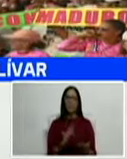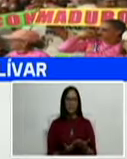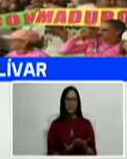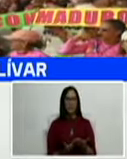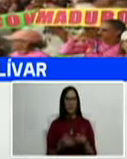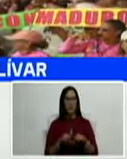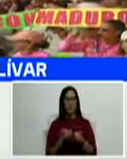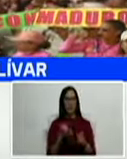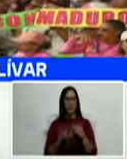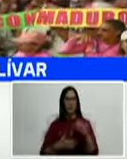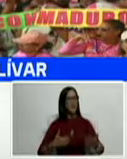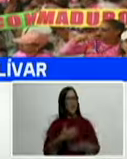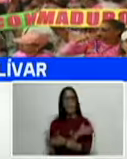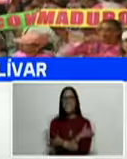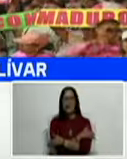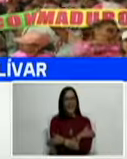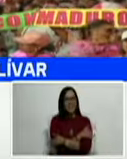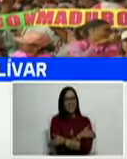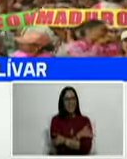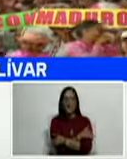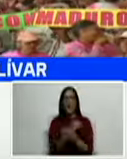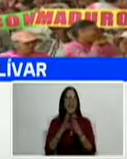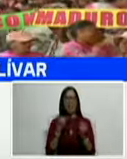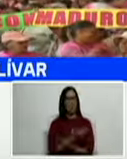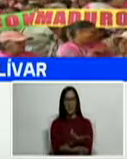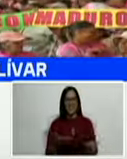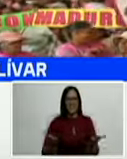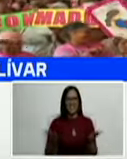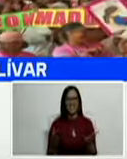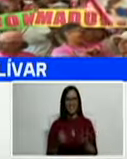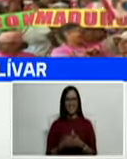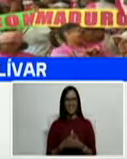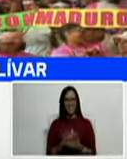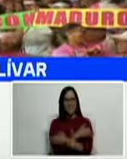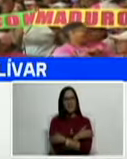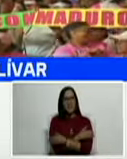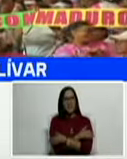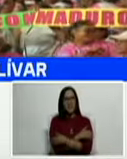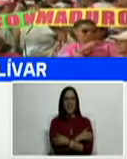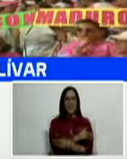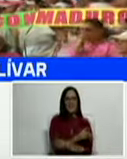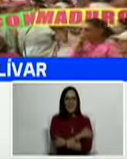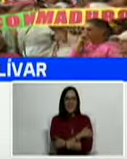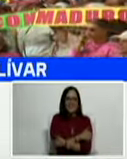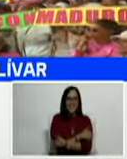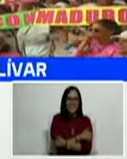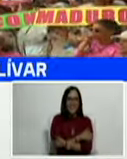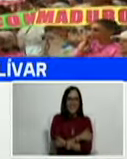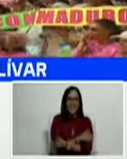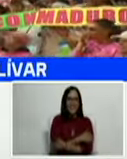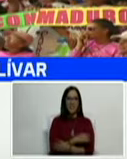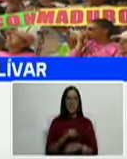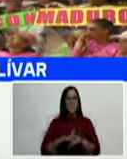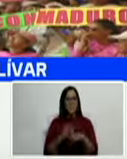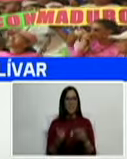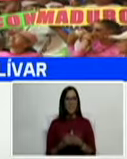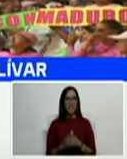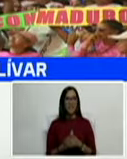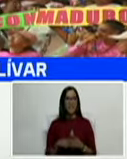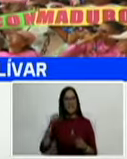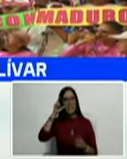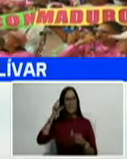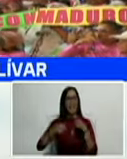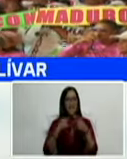protocolo dándole un abrazo, porque ese abrazo se lo voy a llevar a todas ellas. Ese abrazo así. Porque día a día